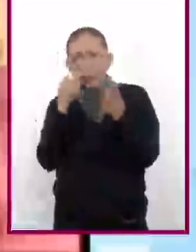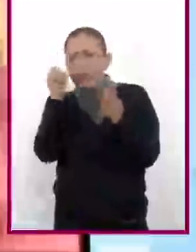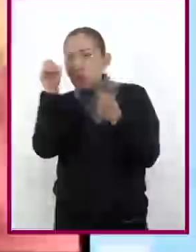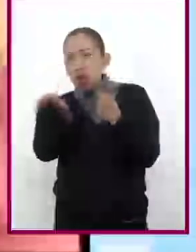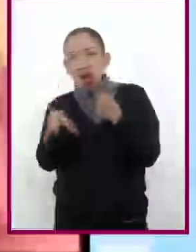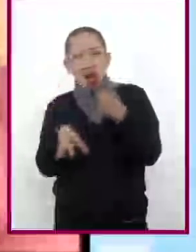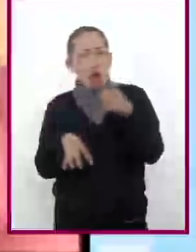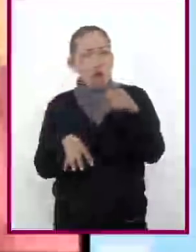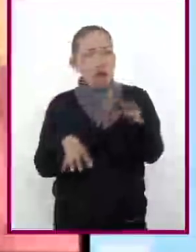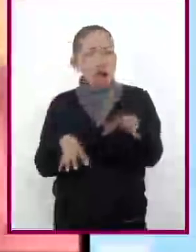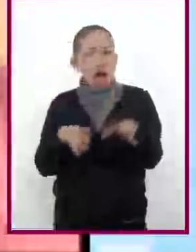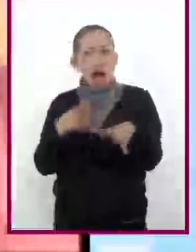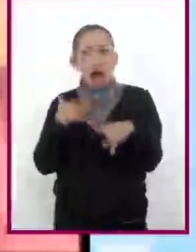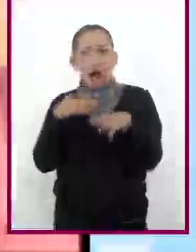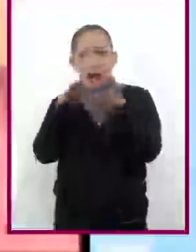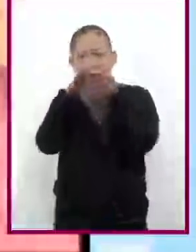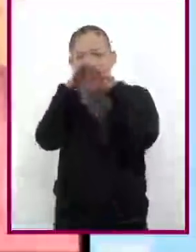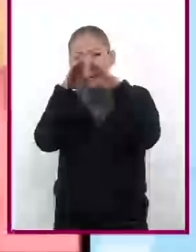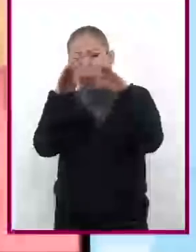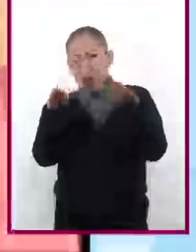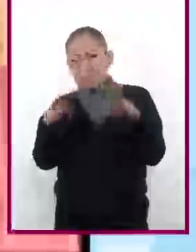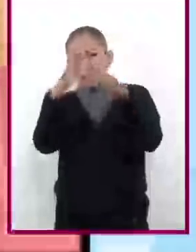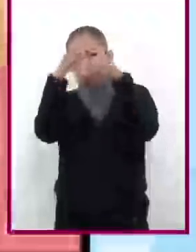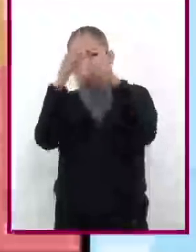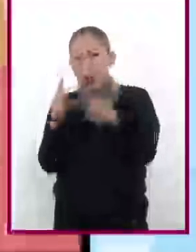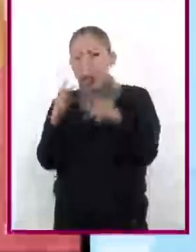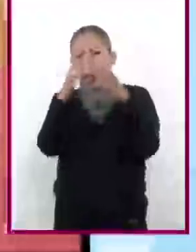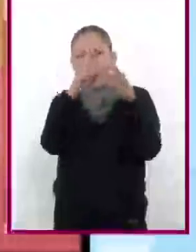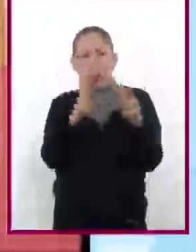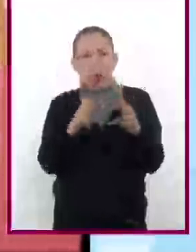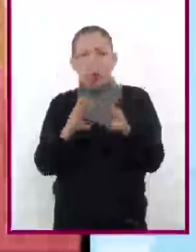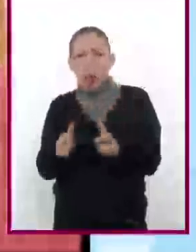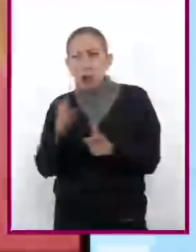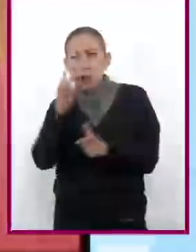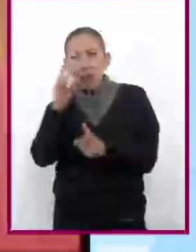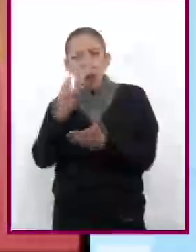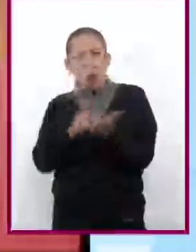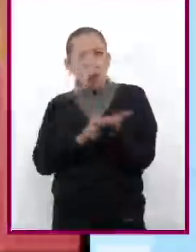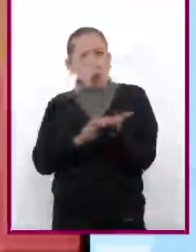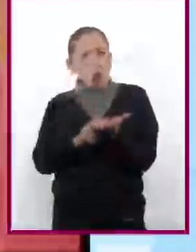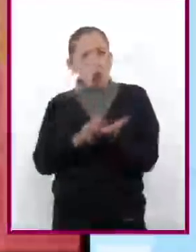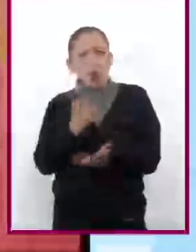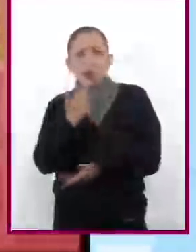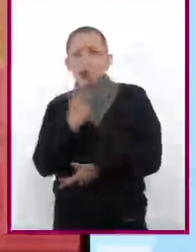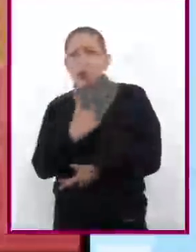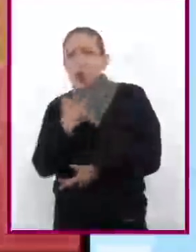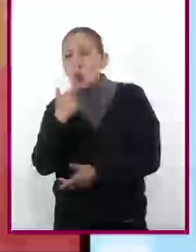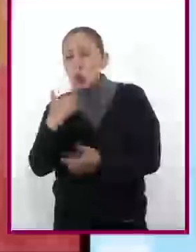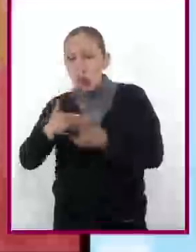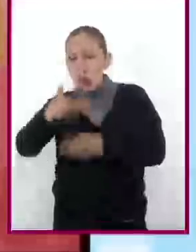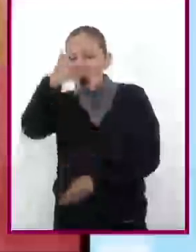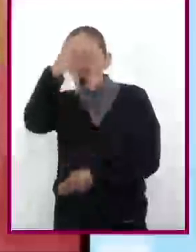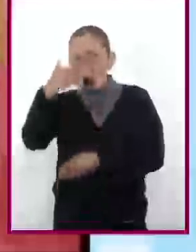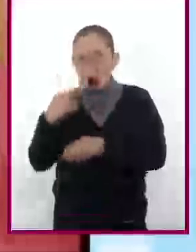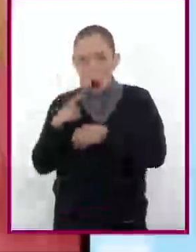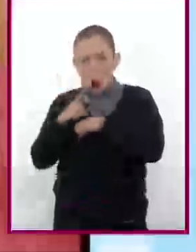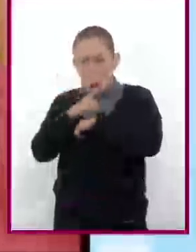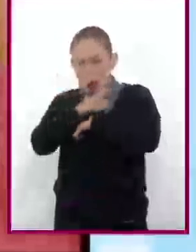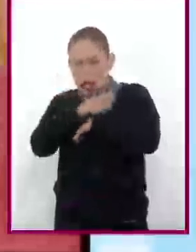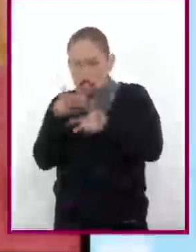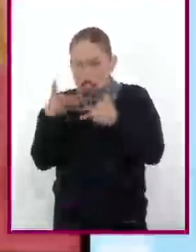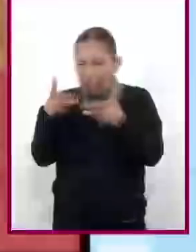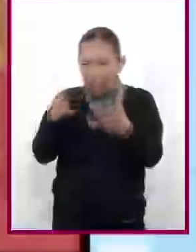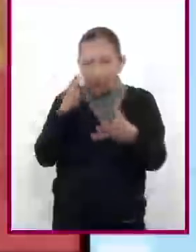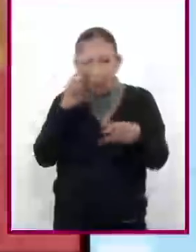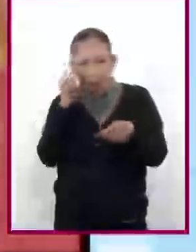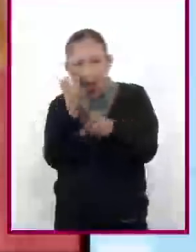esparcidos y destechadas están las casas. Enrojecidos tienen sus muros, gusanos pululan por calles